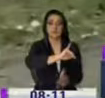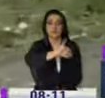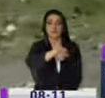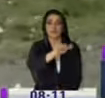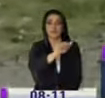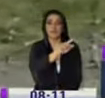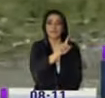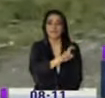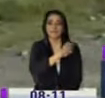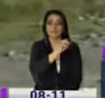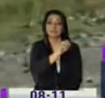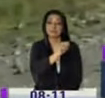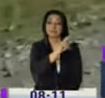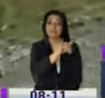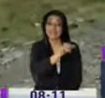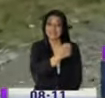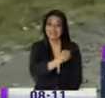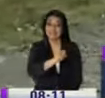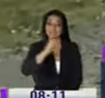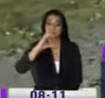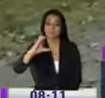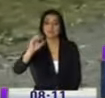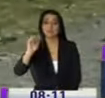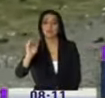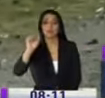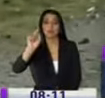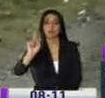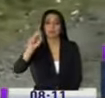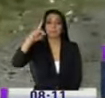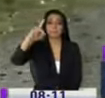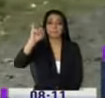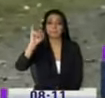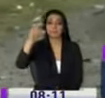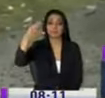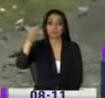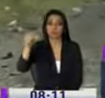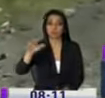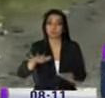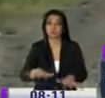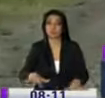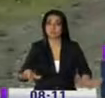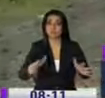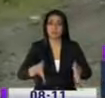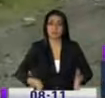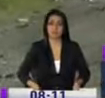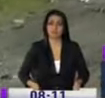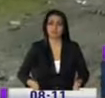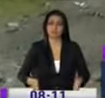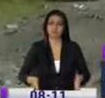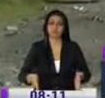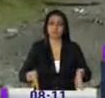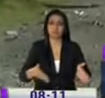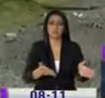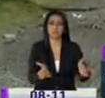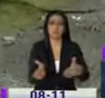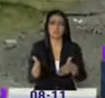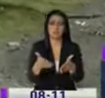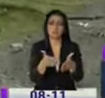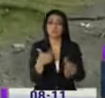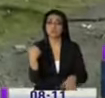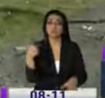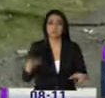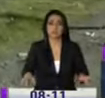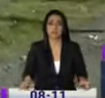y Caupicho. Ustedes pueden ver en las imágenes el estado, el mal estado de esta vía. No tienen veredas, miren ese